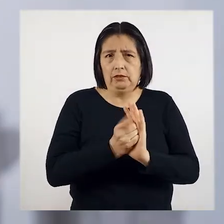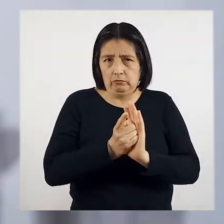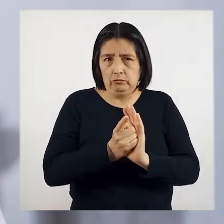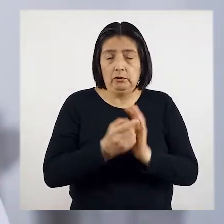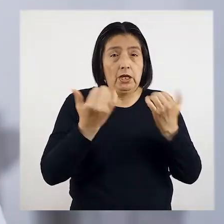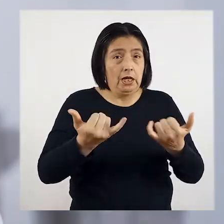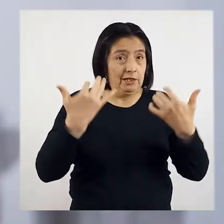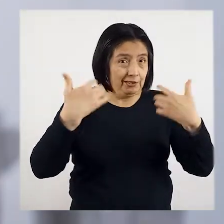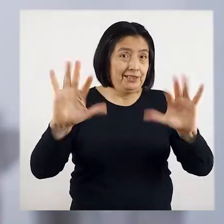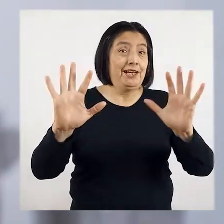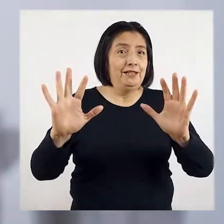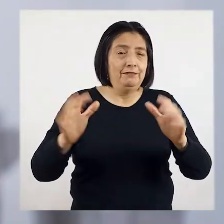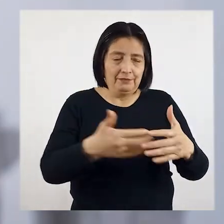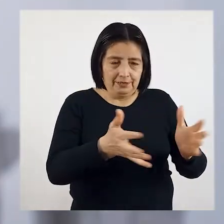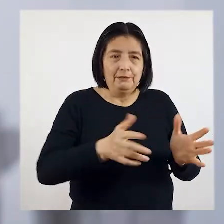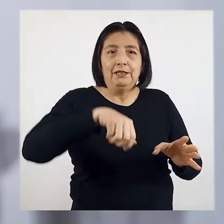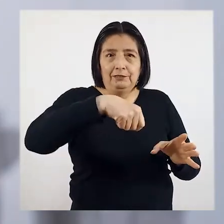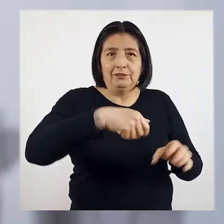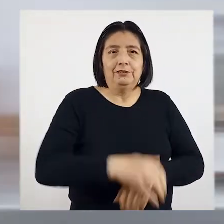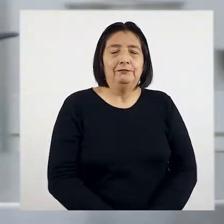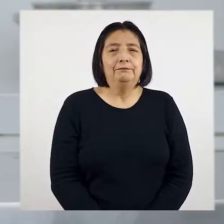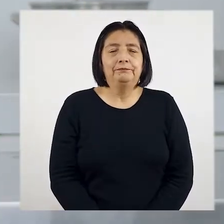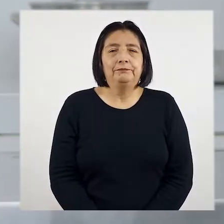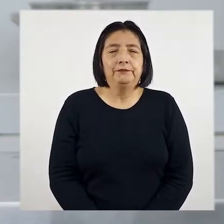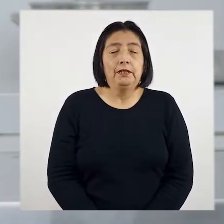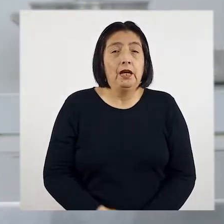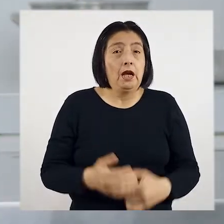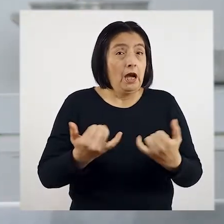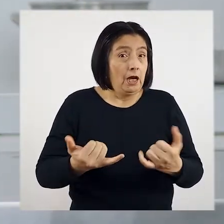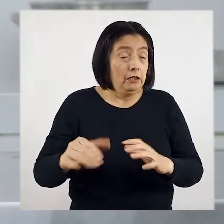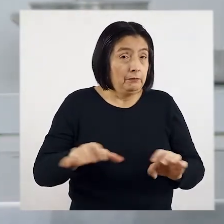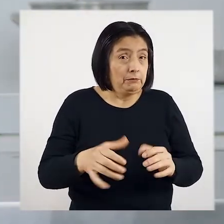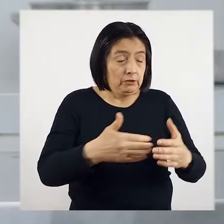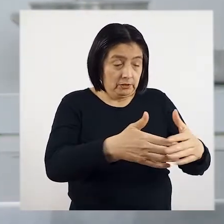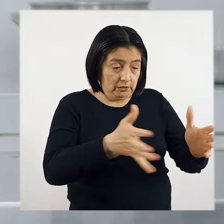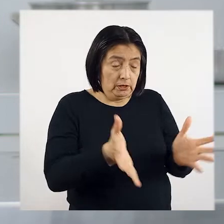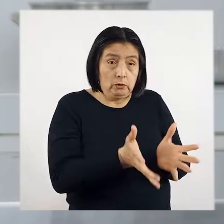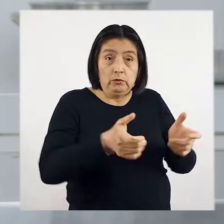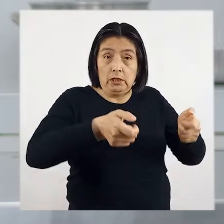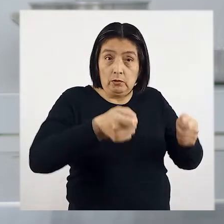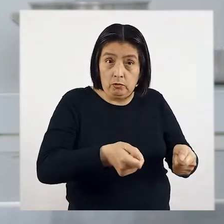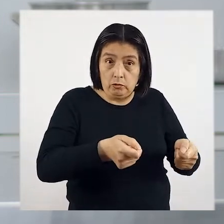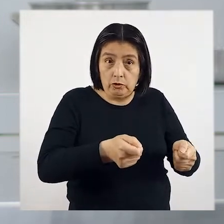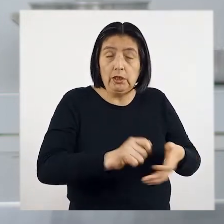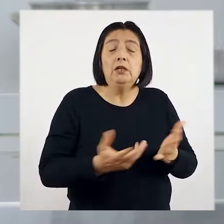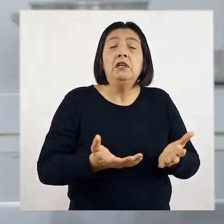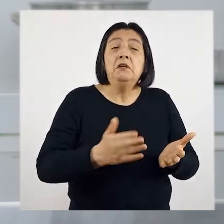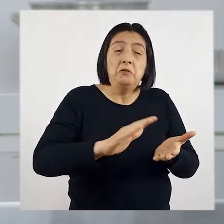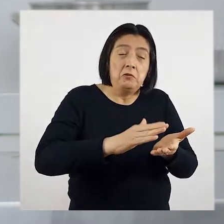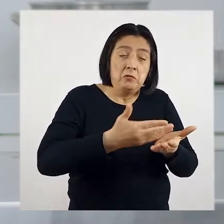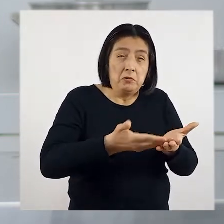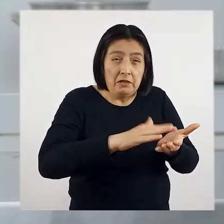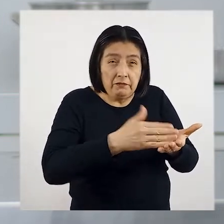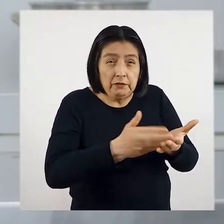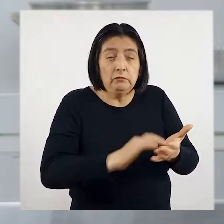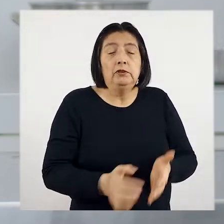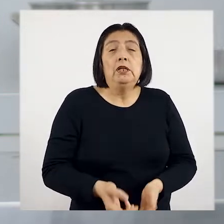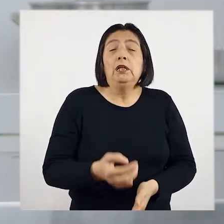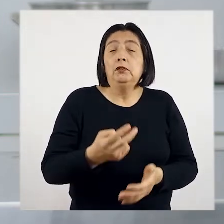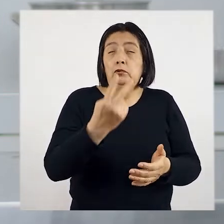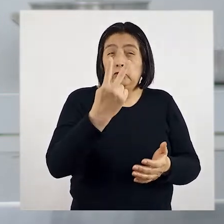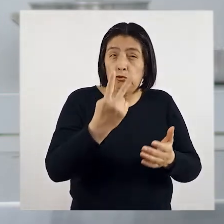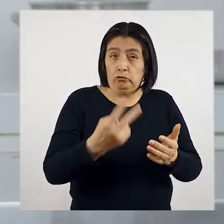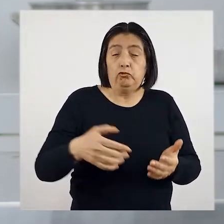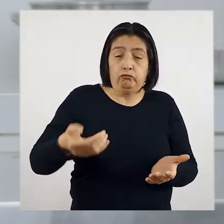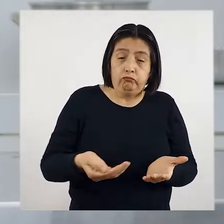segundos. Ahora sí, manos a la olla. Vamos a preparar en una olla un aderezo con 2 cucharaditas